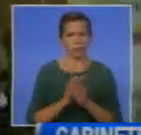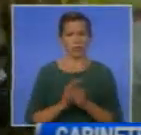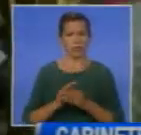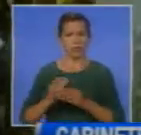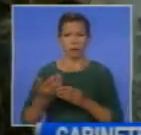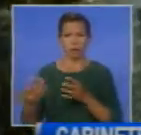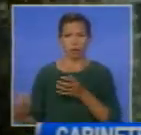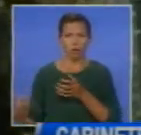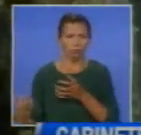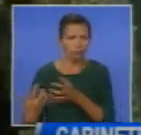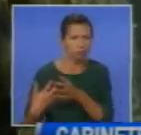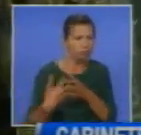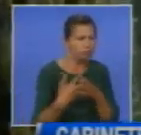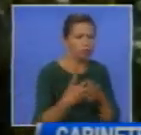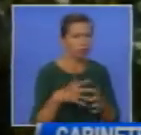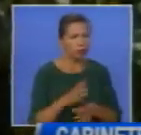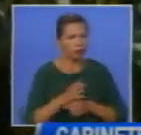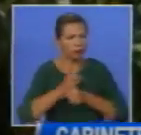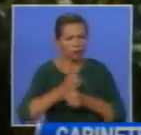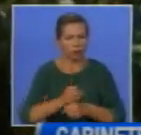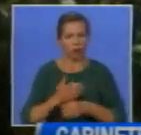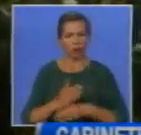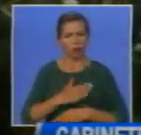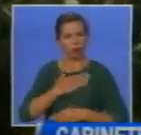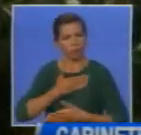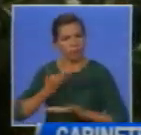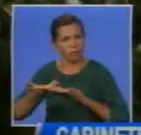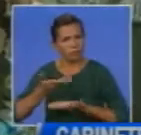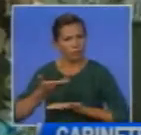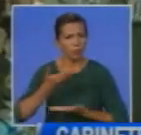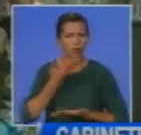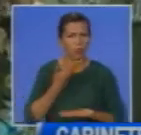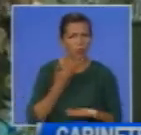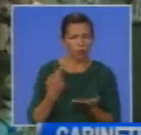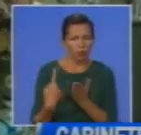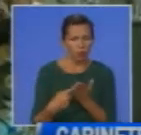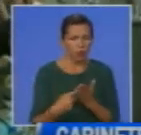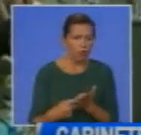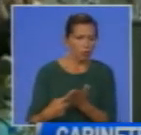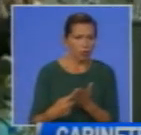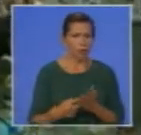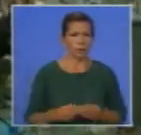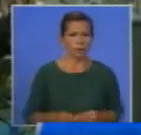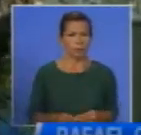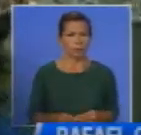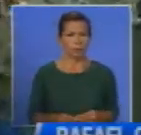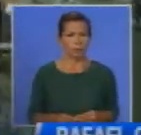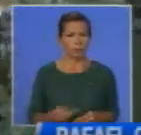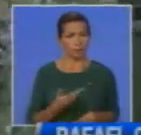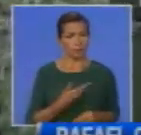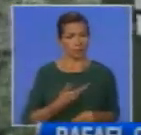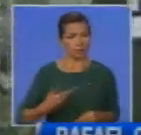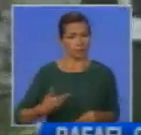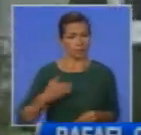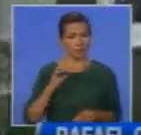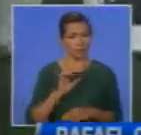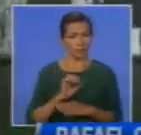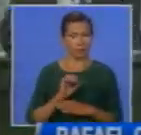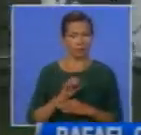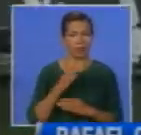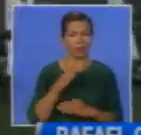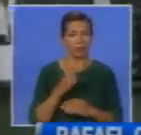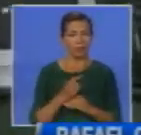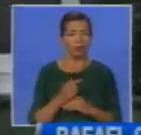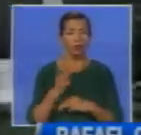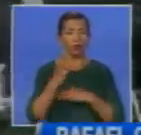conectividad hasta seguridad y medidas de confianza mutua. Es muy difícil de encontrar en otros lugares del mundo